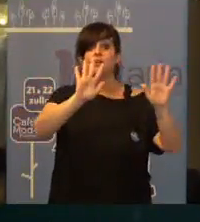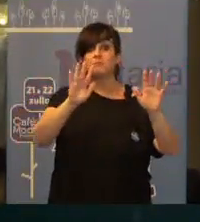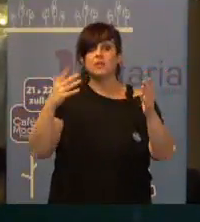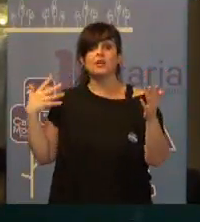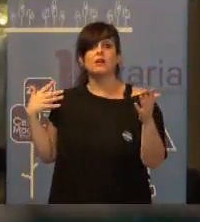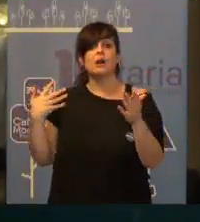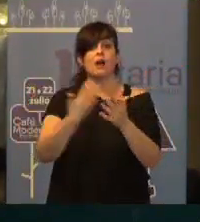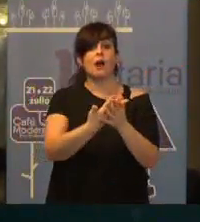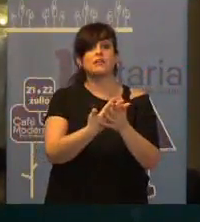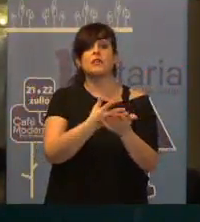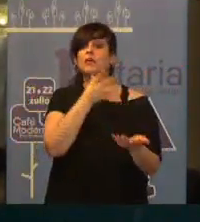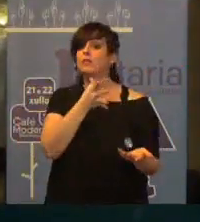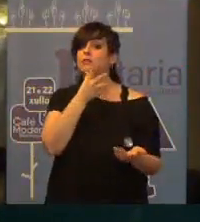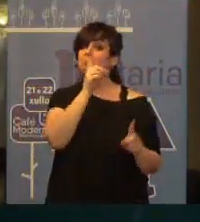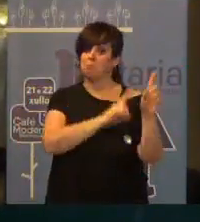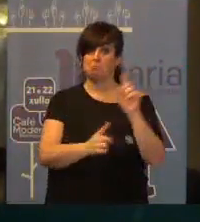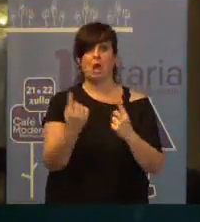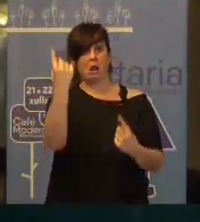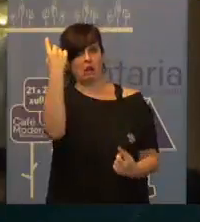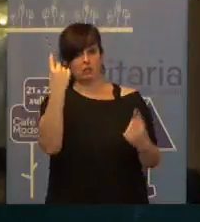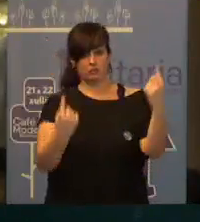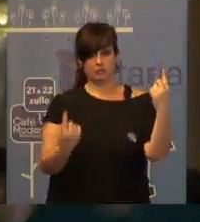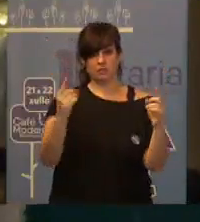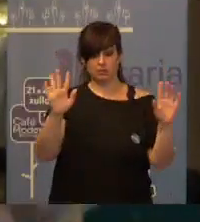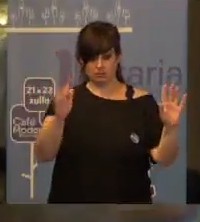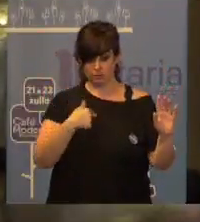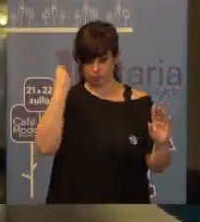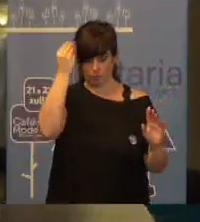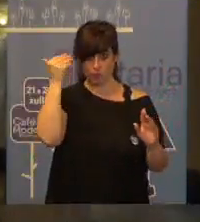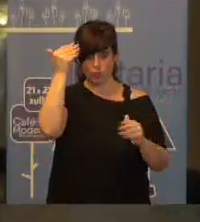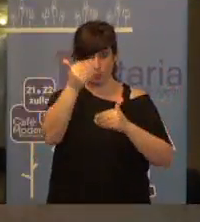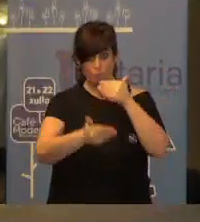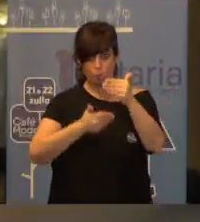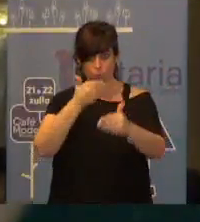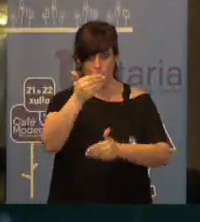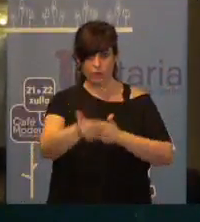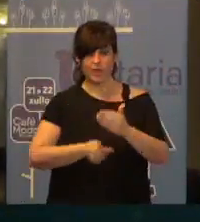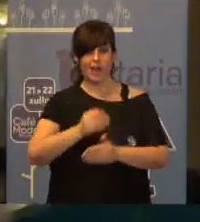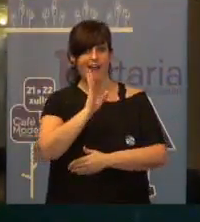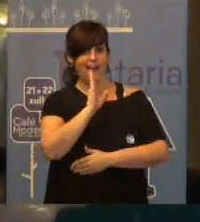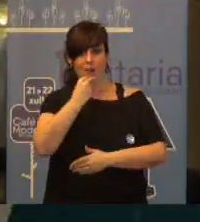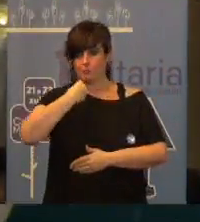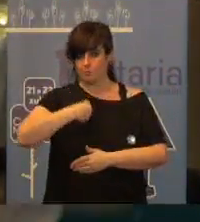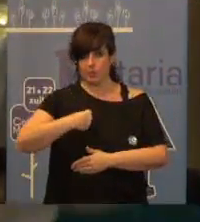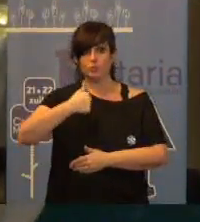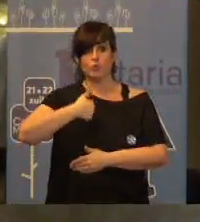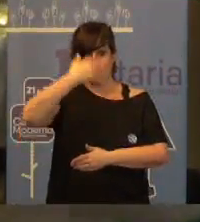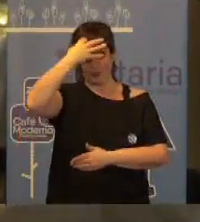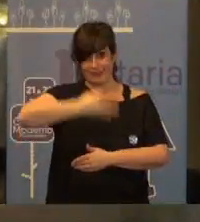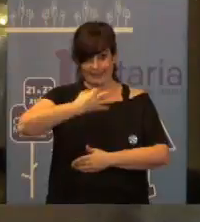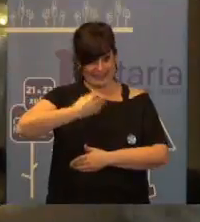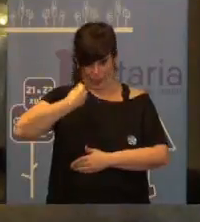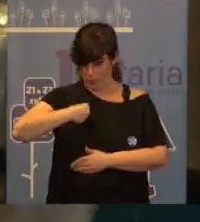problema tamén por aí, pero a mí me parece que neste proceso eu sigo pensando no mesmo proceso, sigo creendo, polo menos hoxe por hoxe, no